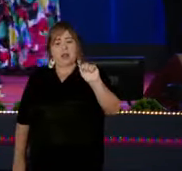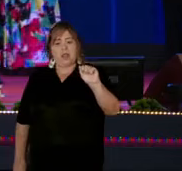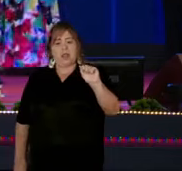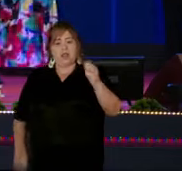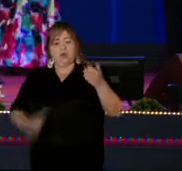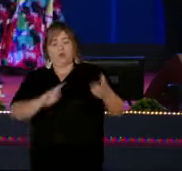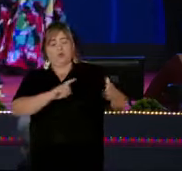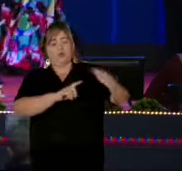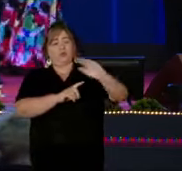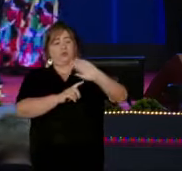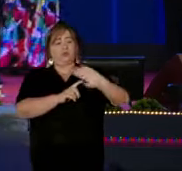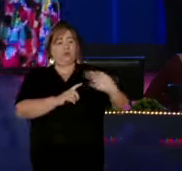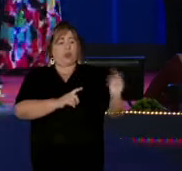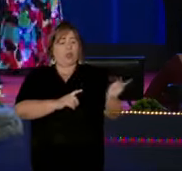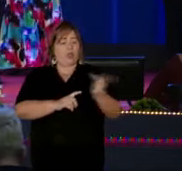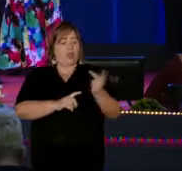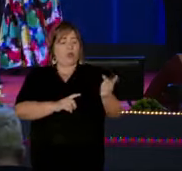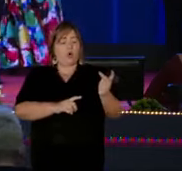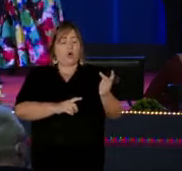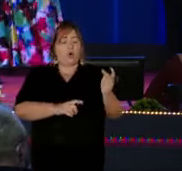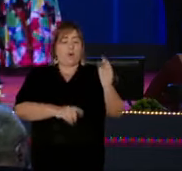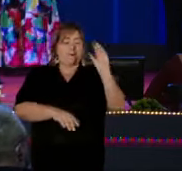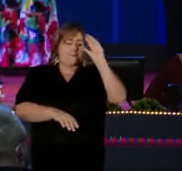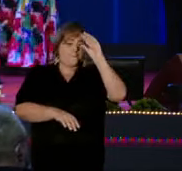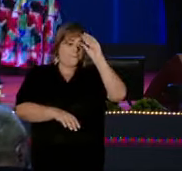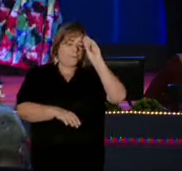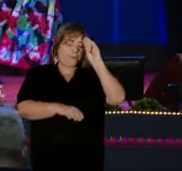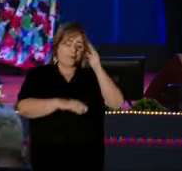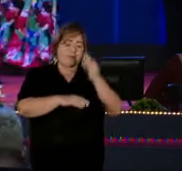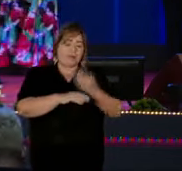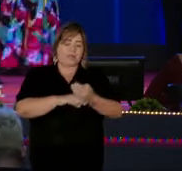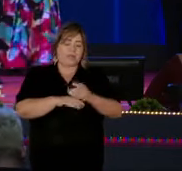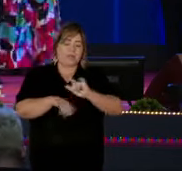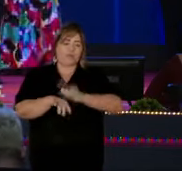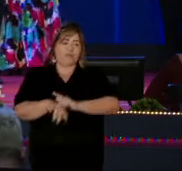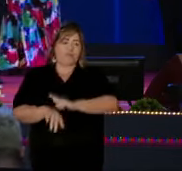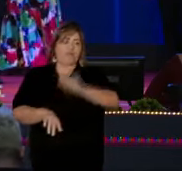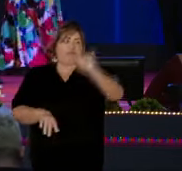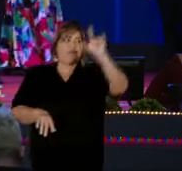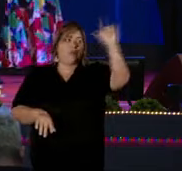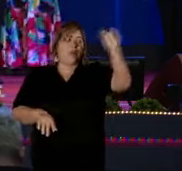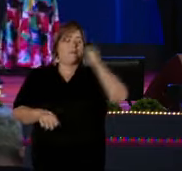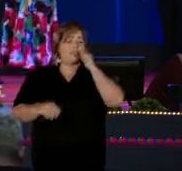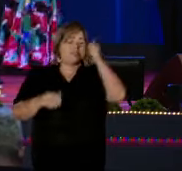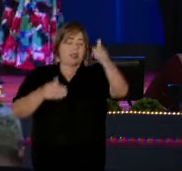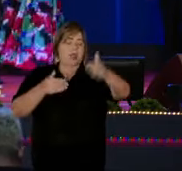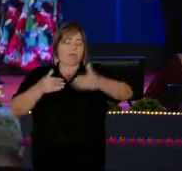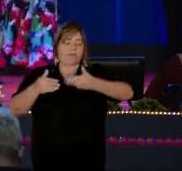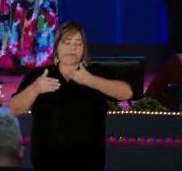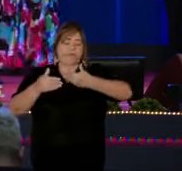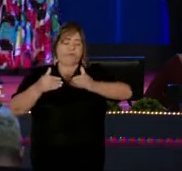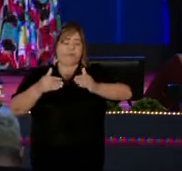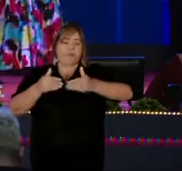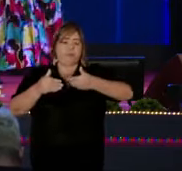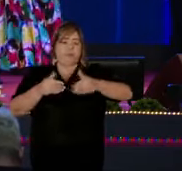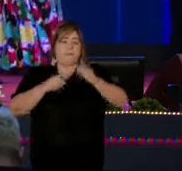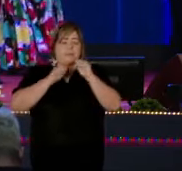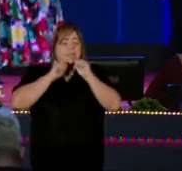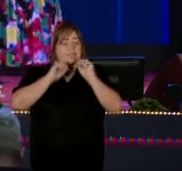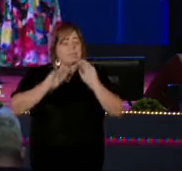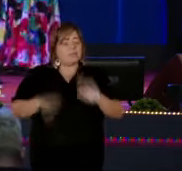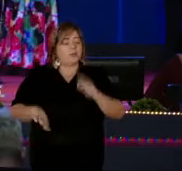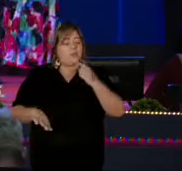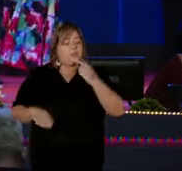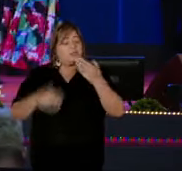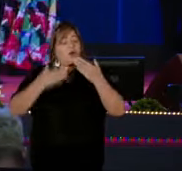y a los niños que salen mañana para Panamá y a Damari. Padre, los cubrimos en el nombre de Jesús, los bendecimos. Te damos las gracias por